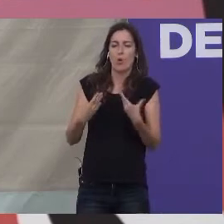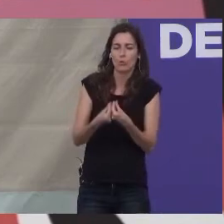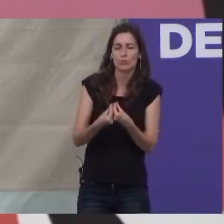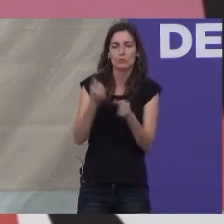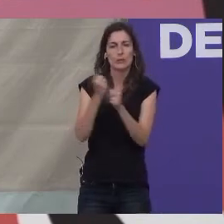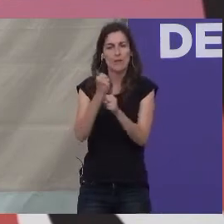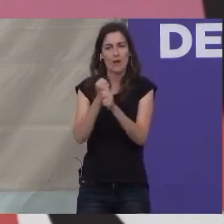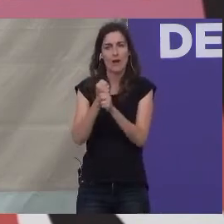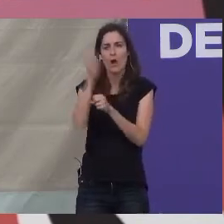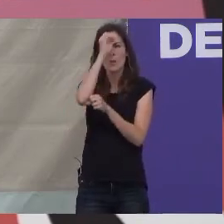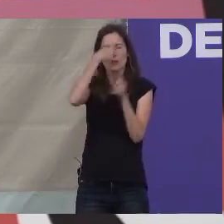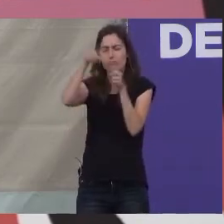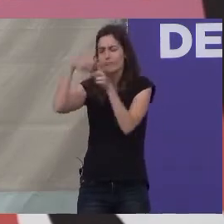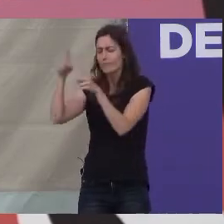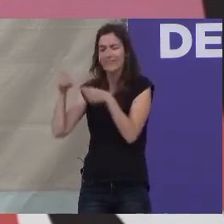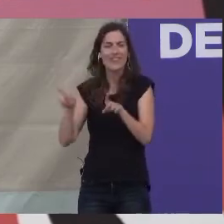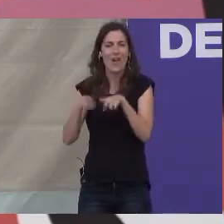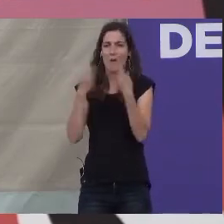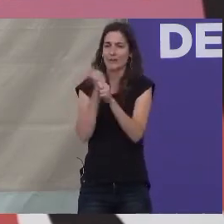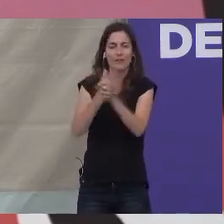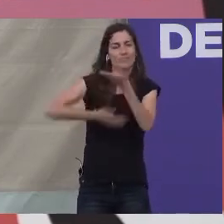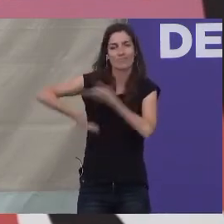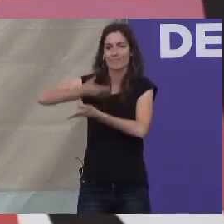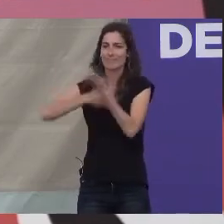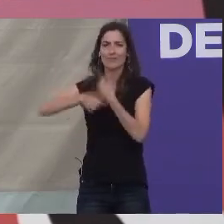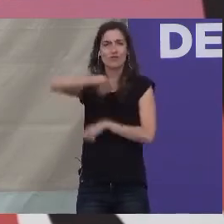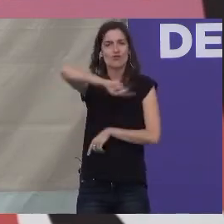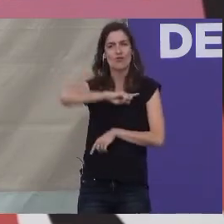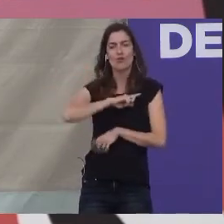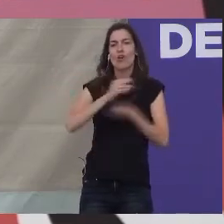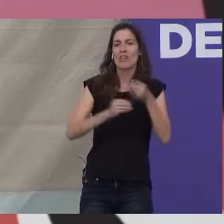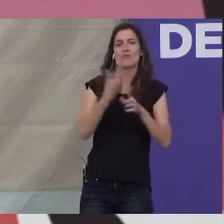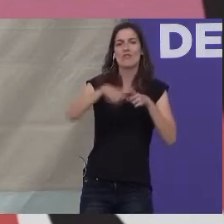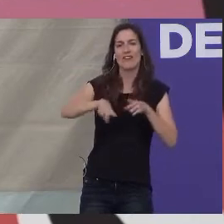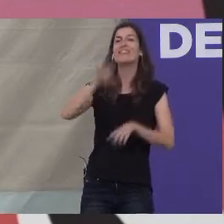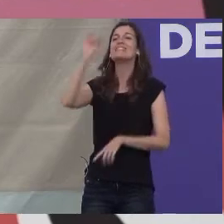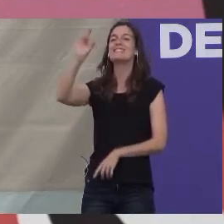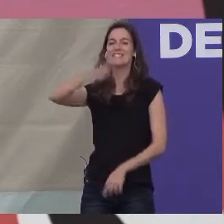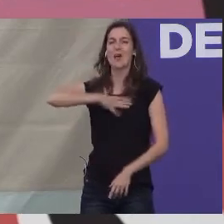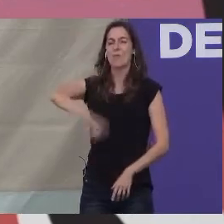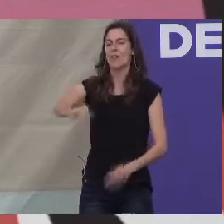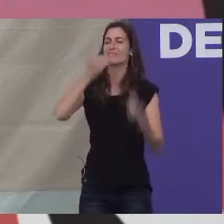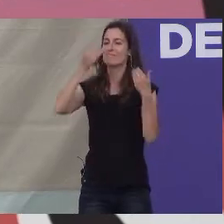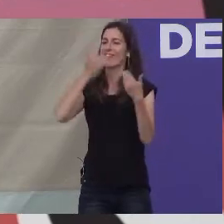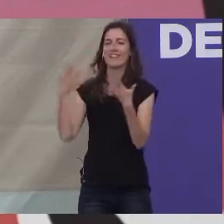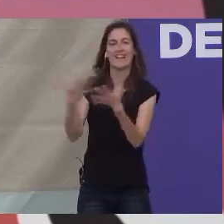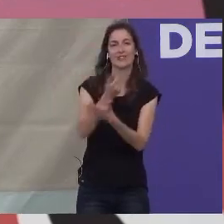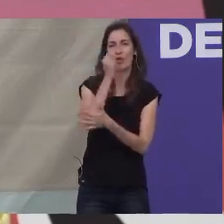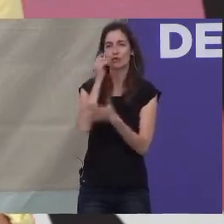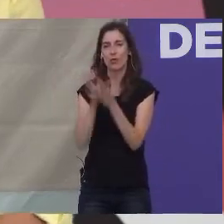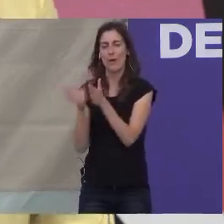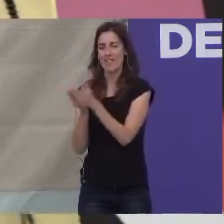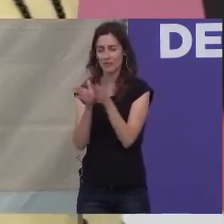desde la diferencia. Garantizamos que lo hacemos distintos. Sí se puede. Gracias a todos,